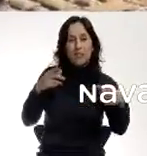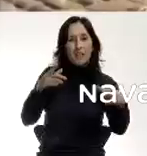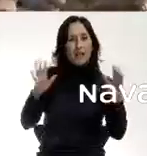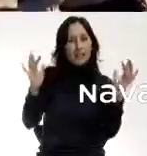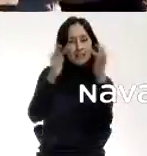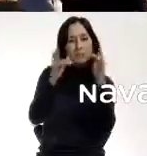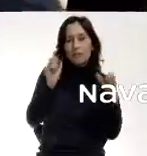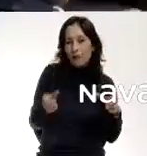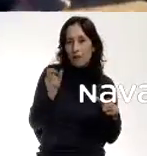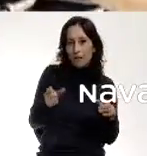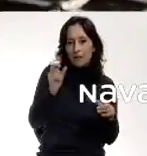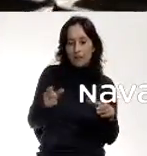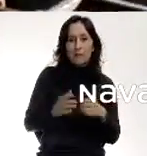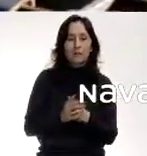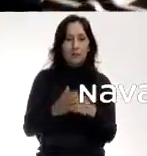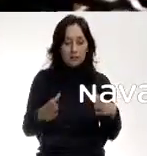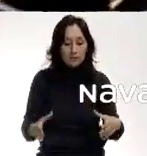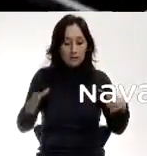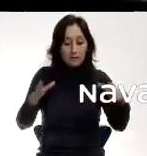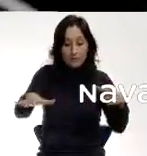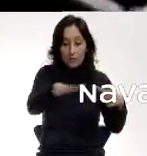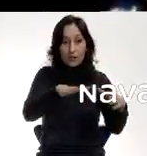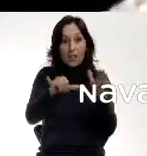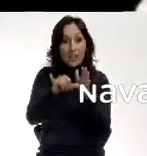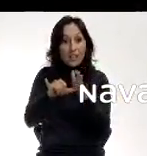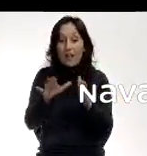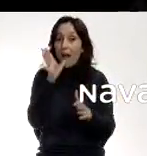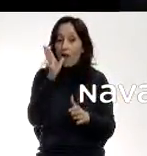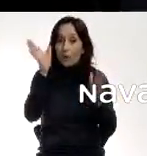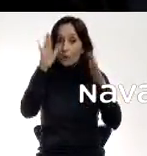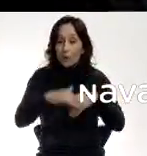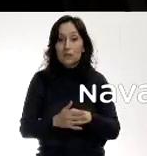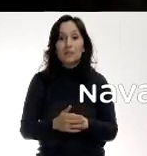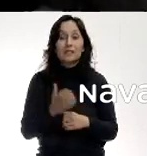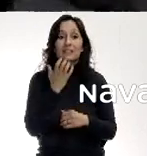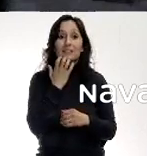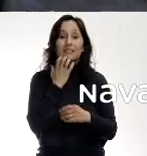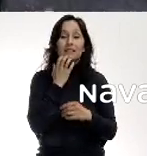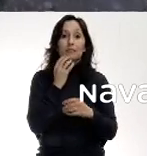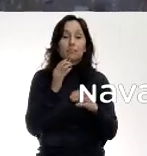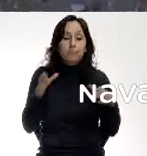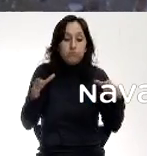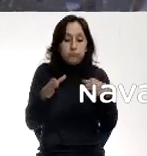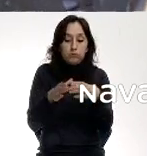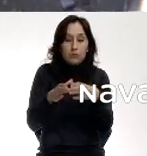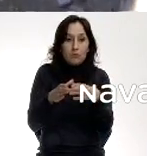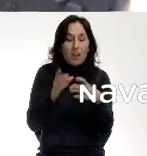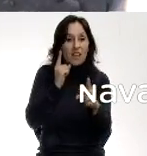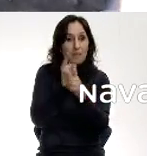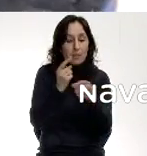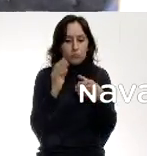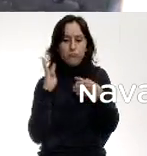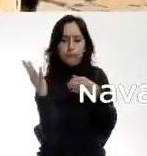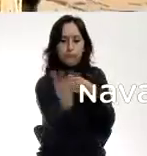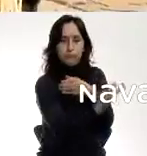un recinto amurallado y por aquí no hay agua, la manera de abastecerse, si se sitiaba un castillo como este, lo peor es no tener agua, pues la